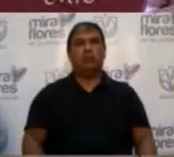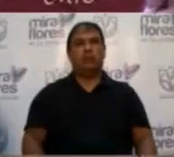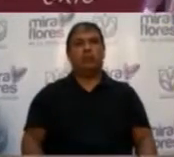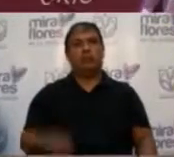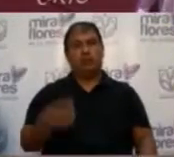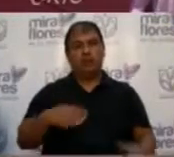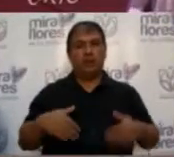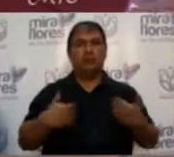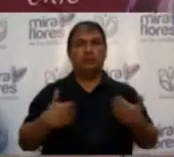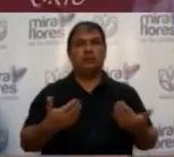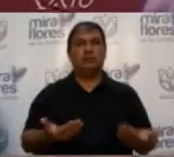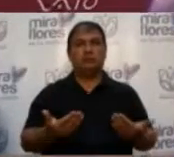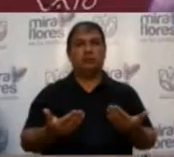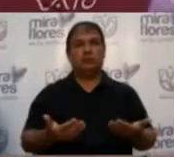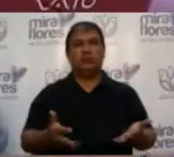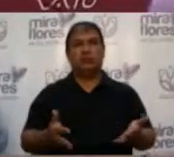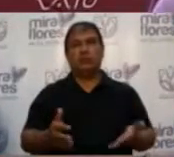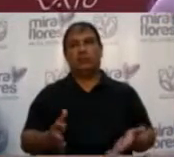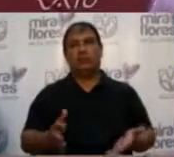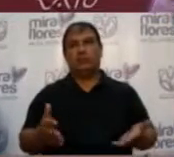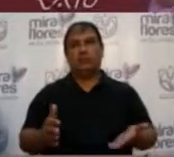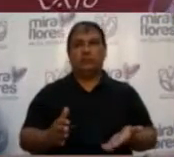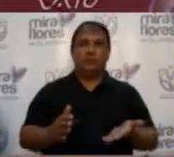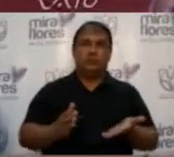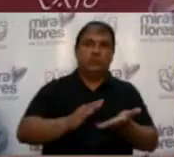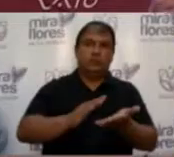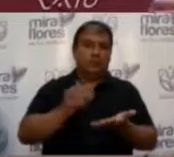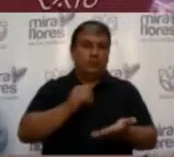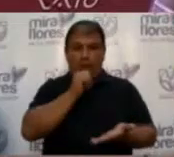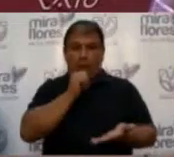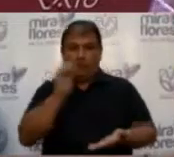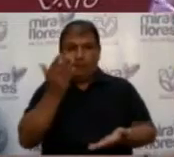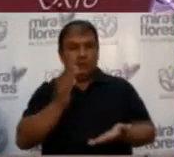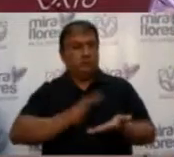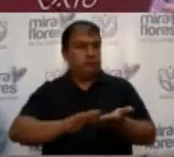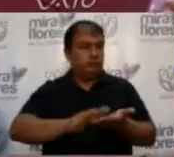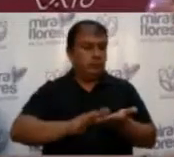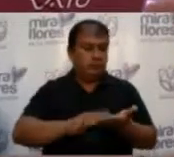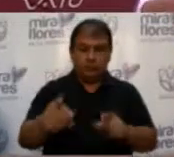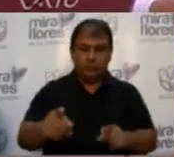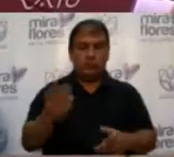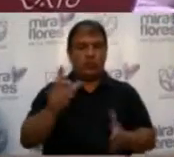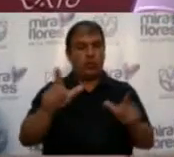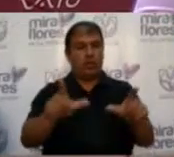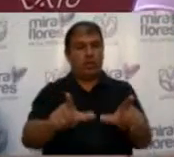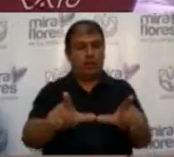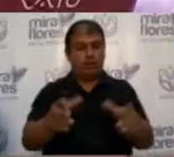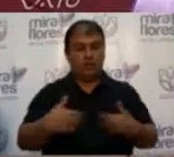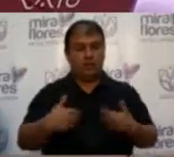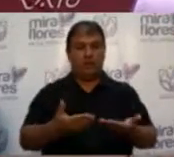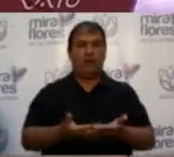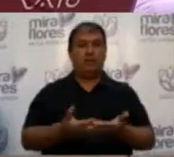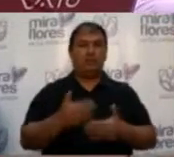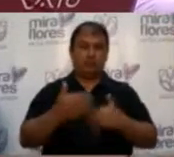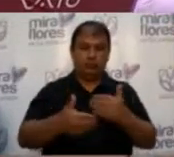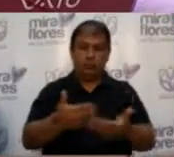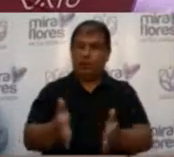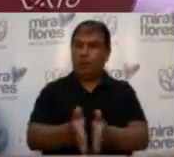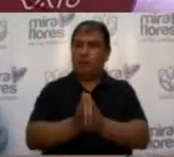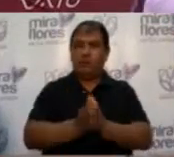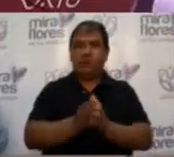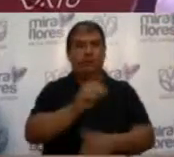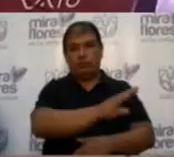para poder aceptar la ausencia de dos personas, dos licencias. Voy a proceder a